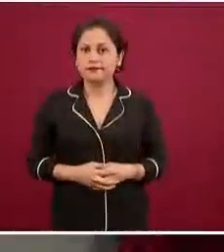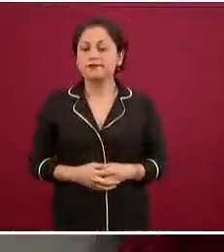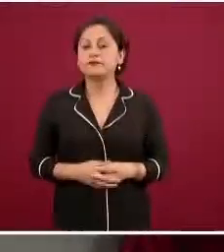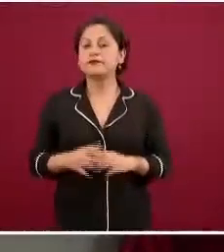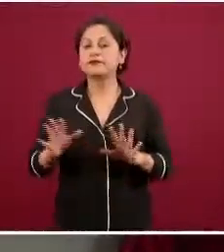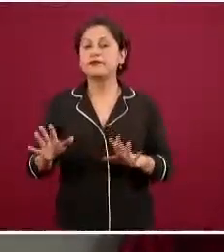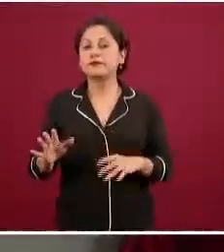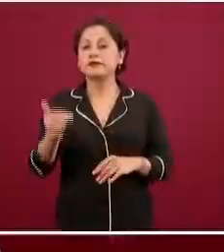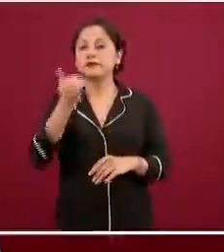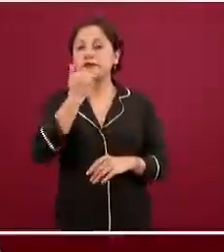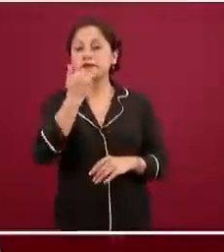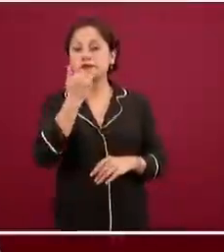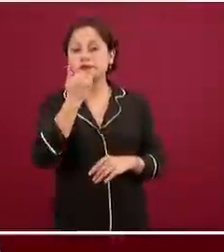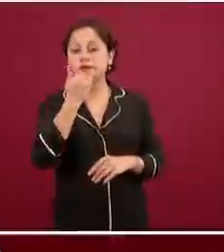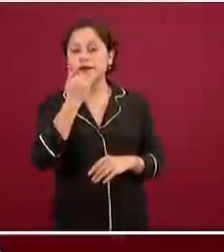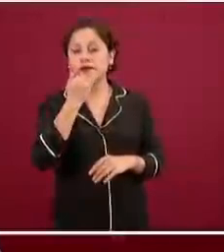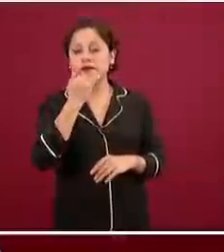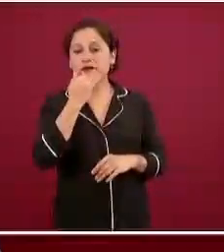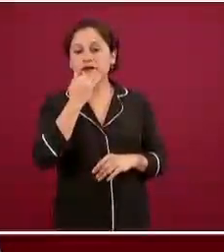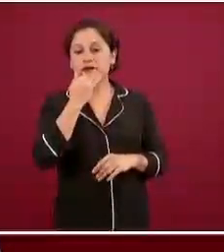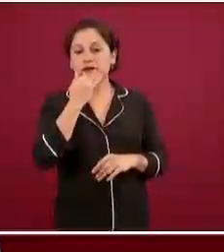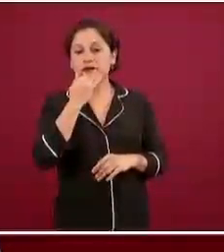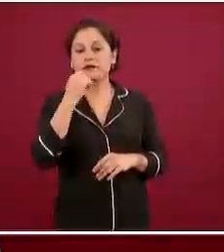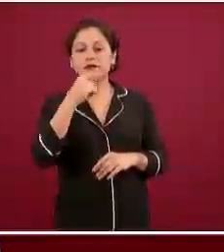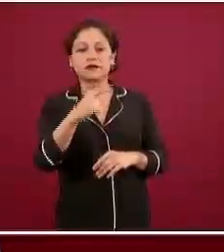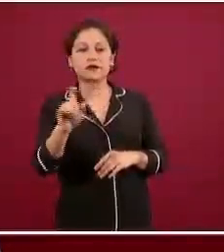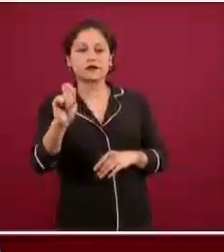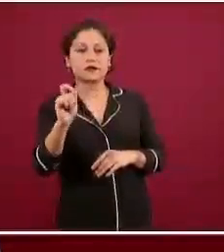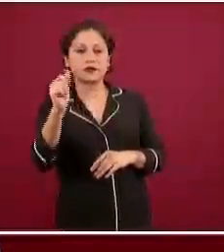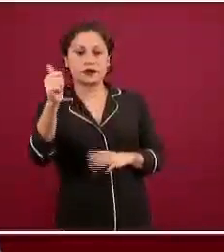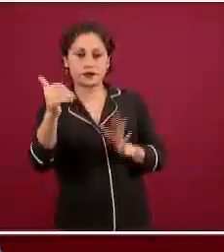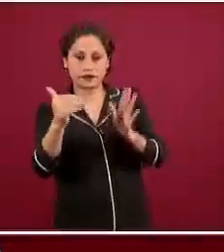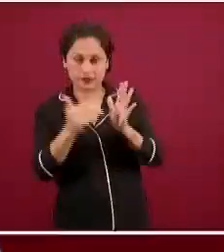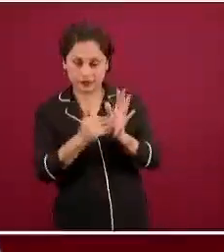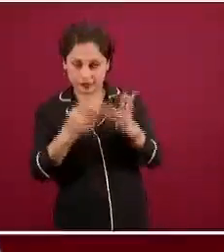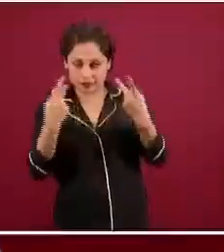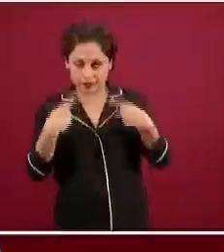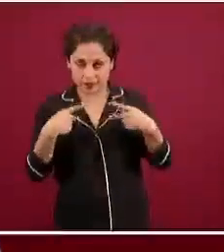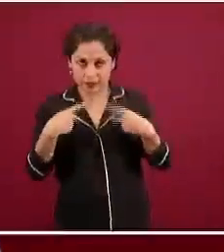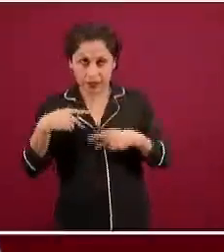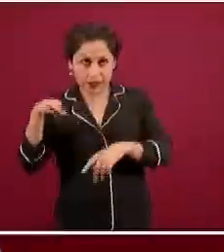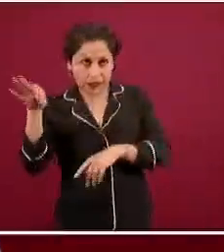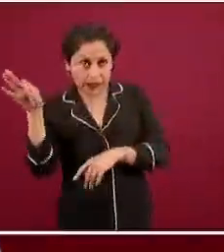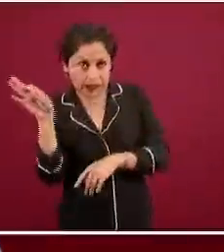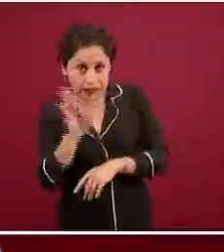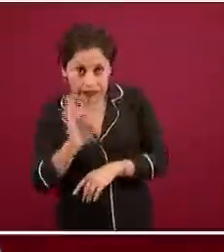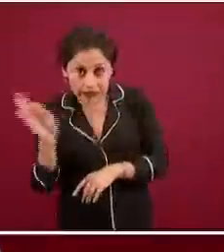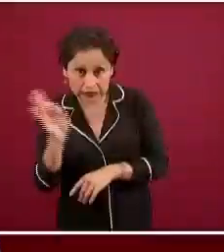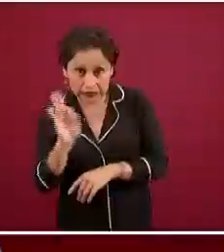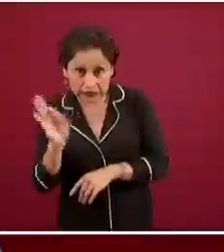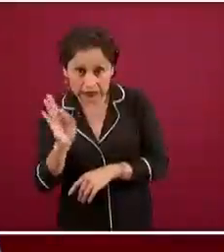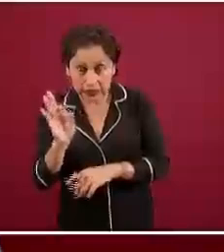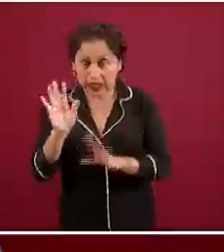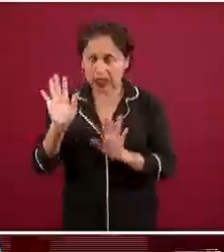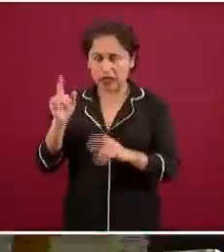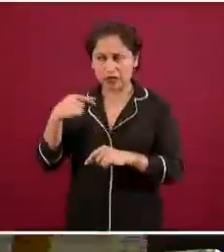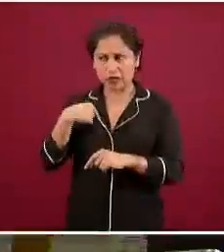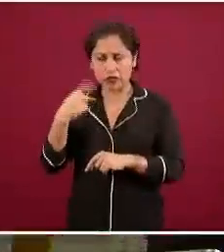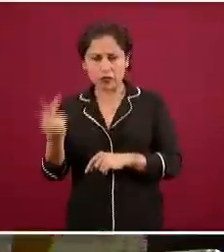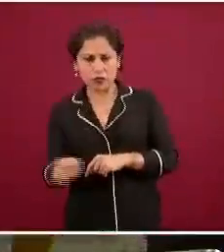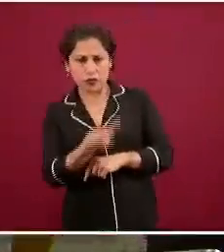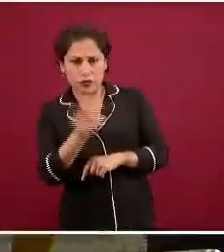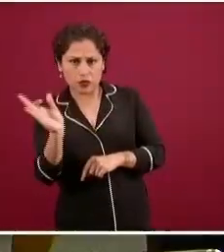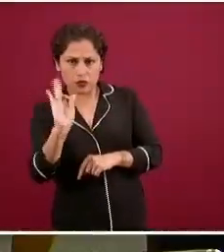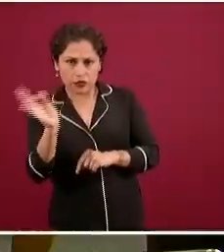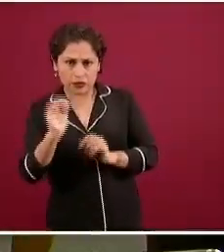minutos. 26.519 casos estimados, ¿podríamos considerar que pueden estar aislados? No, no están